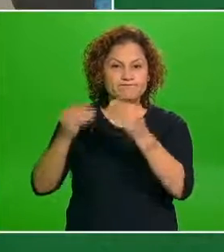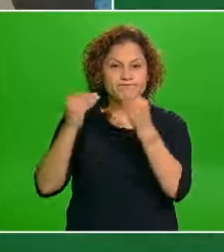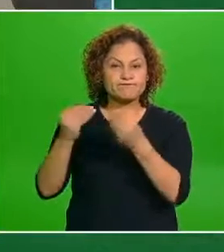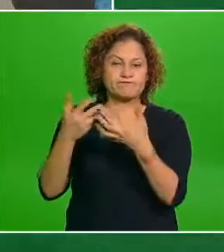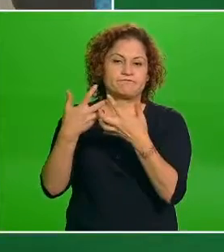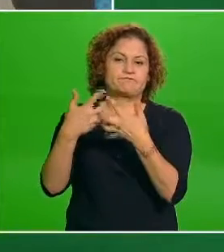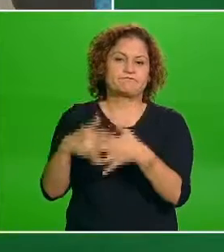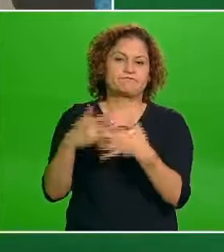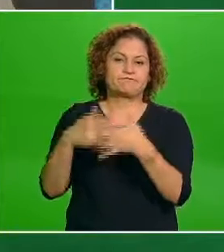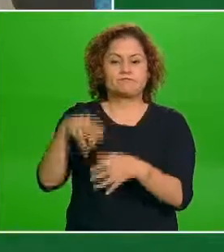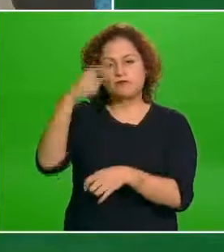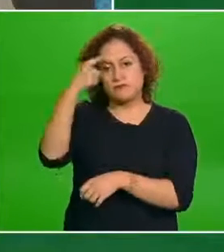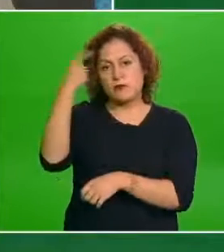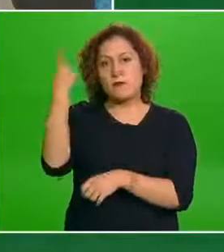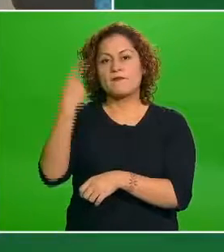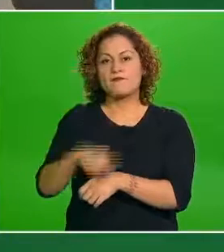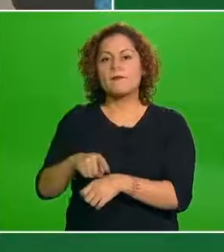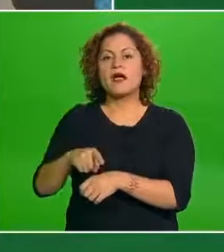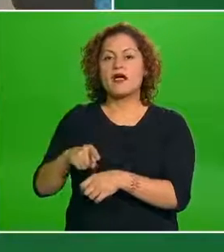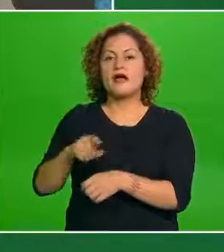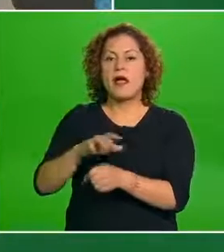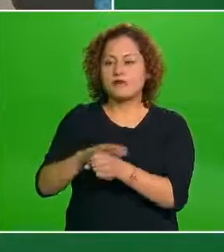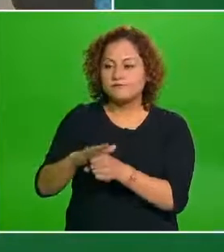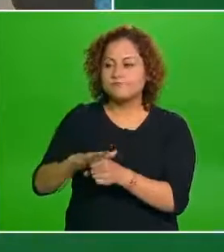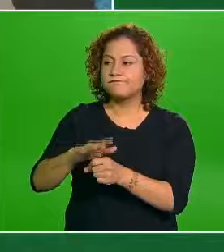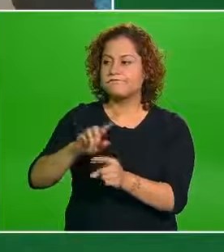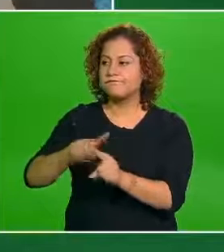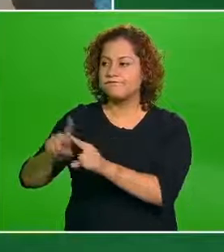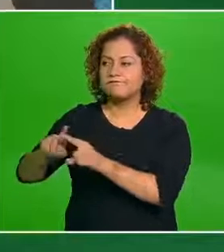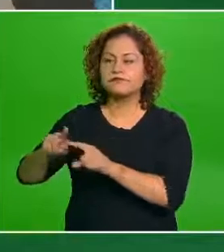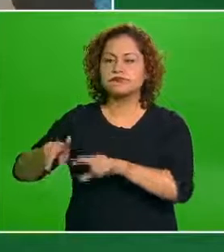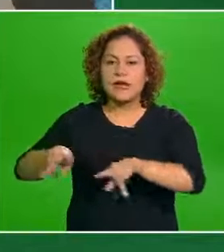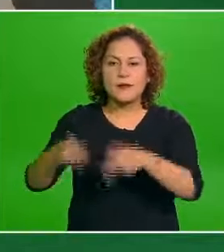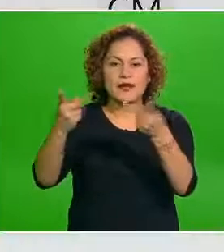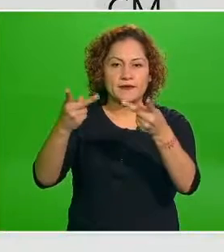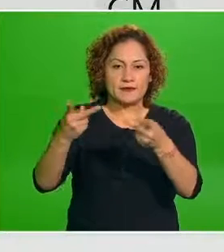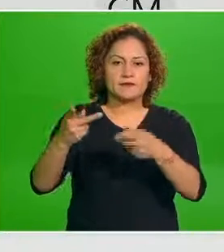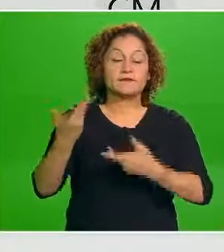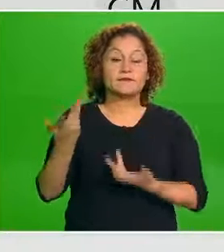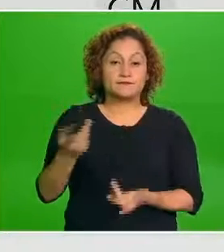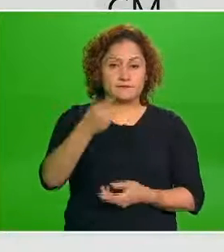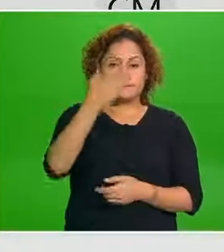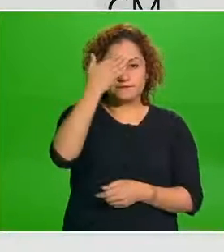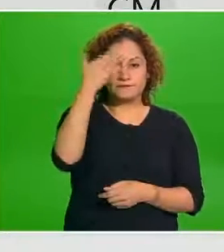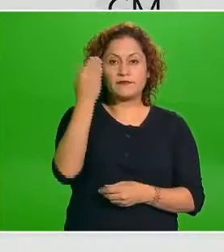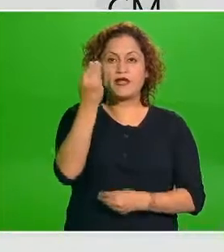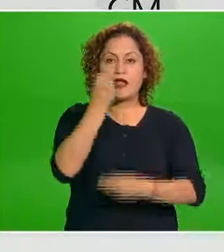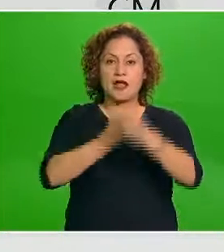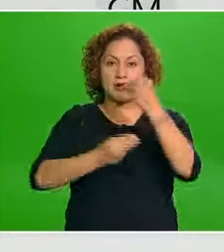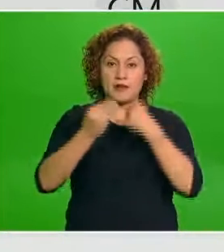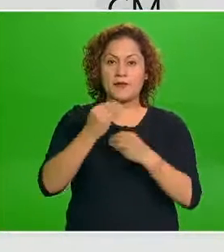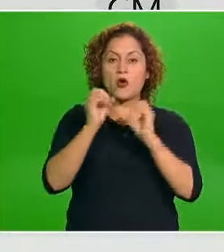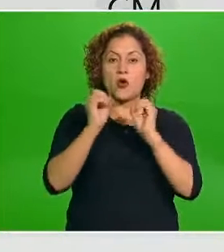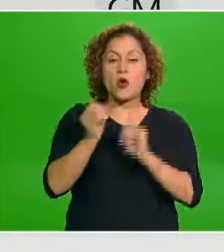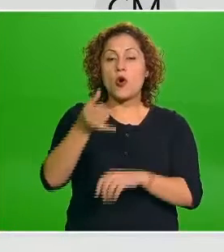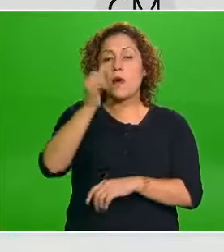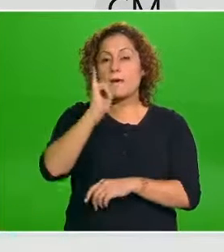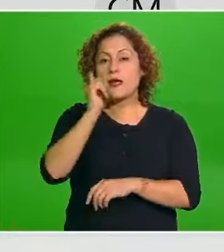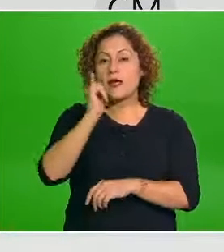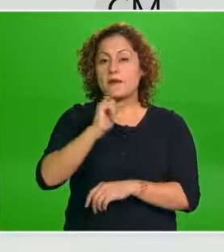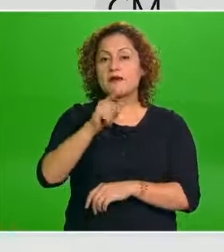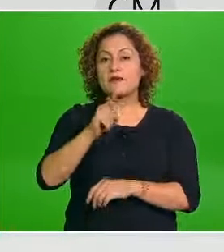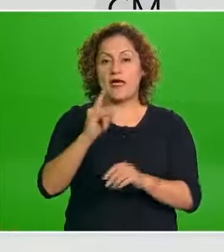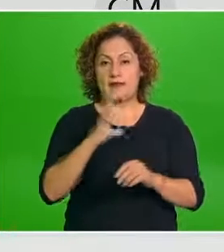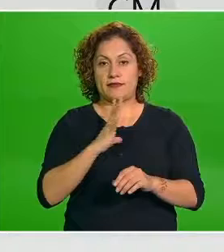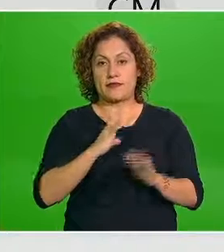industrialización para su envasado y venta al público. Actualmente los empaques de alimentos y bebidas tienen sellos de advertencia